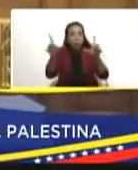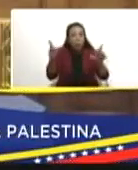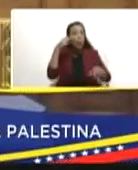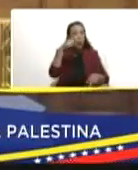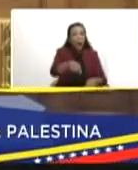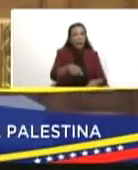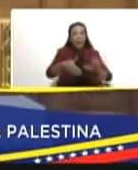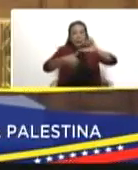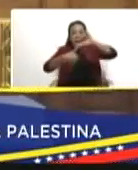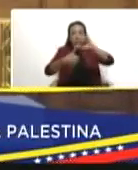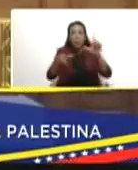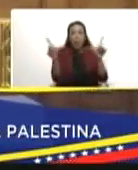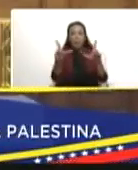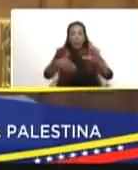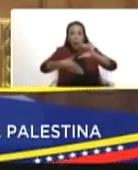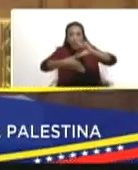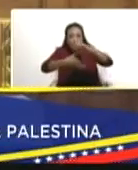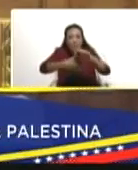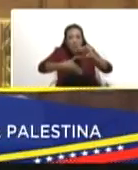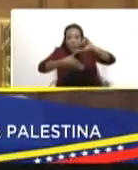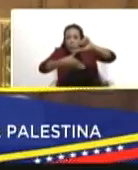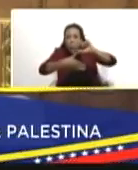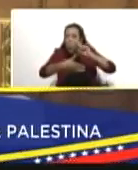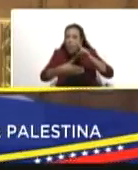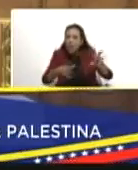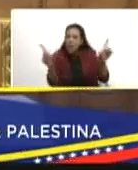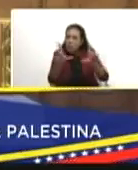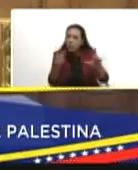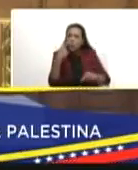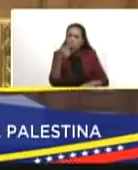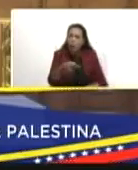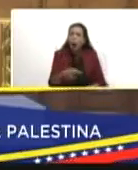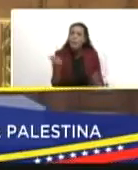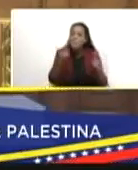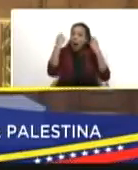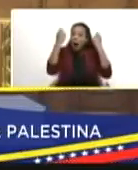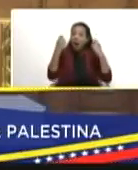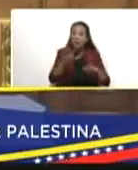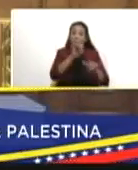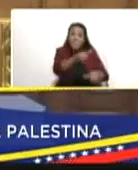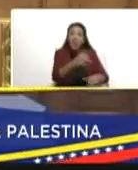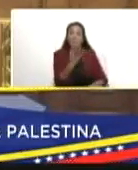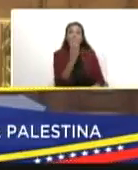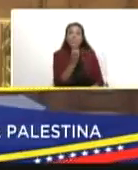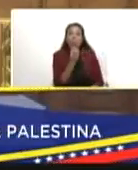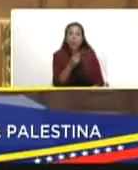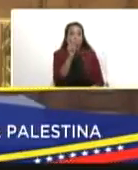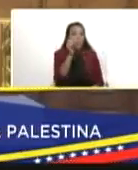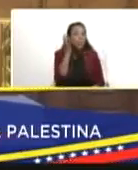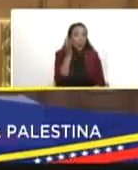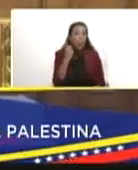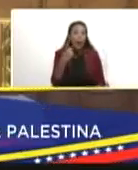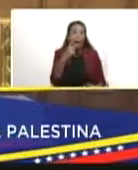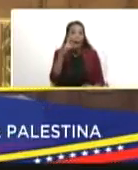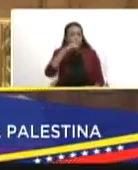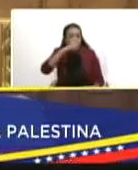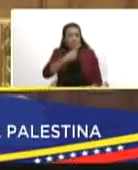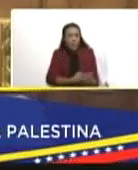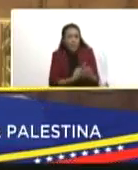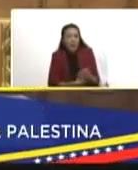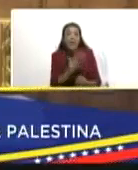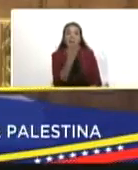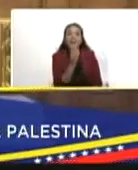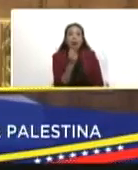de telesur lo vi pancartas de hombres y mujeres mis hermanos judíos de